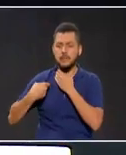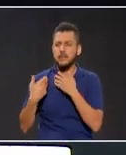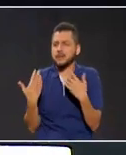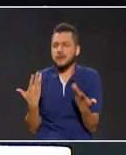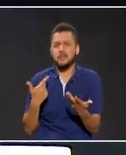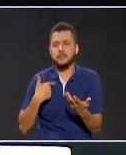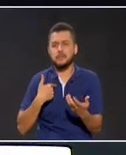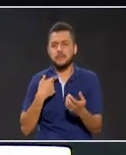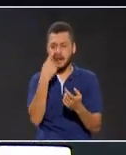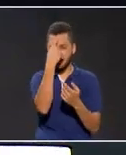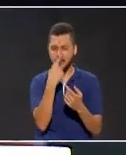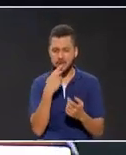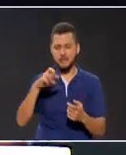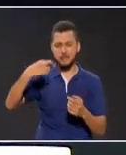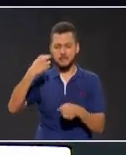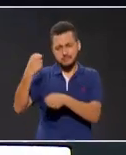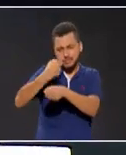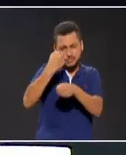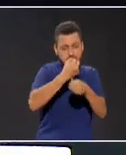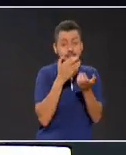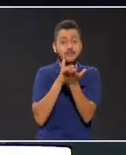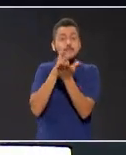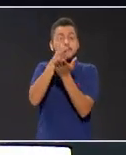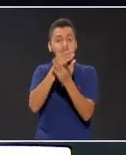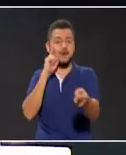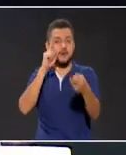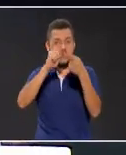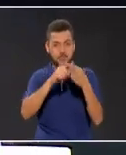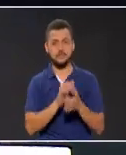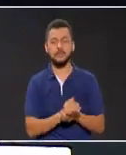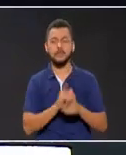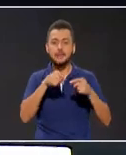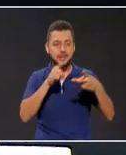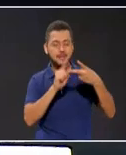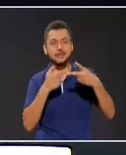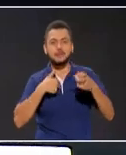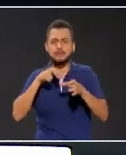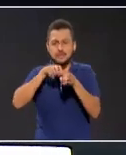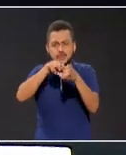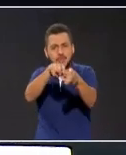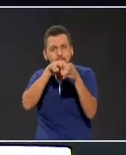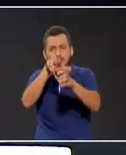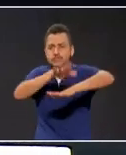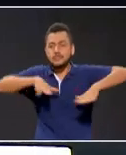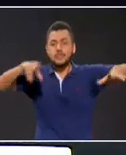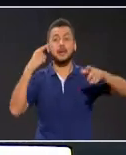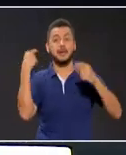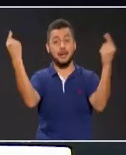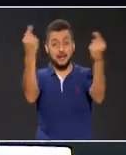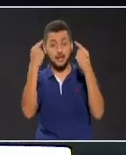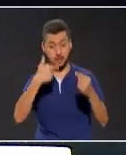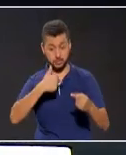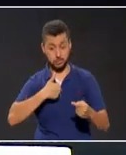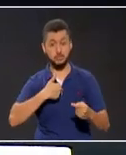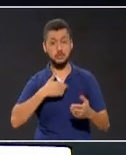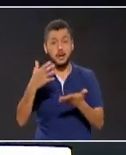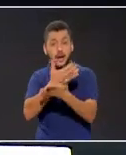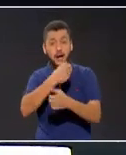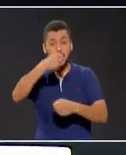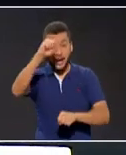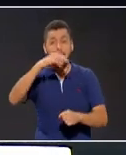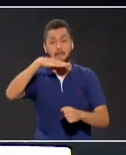lo laboral. Vamos a organizar el transporte público de la ciudad de una vez, ya, hay que organizarlo